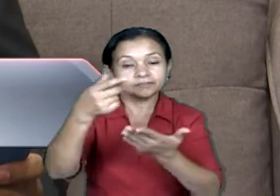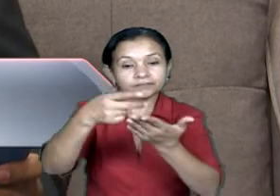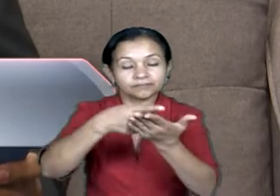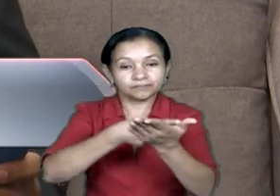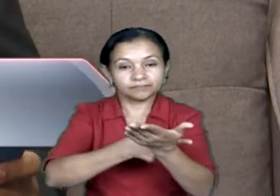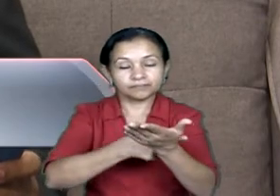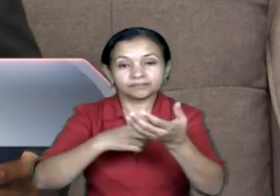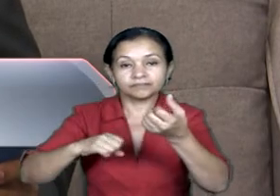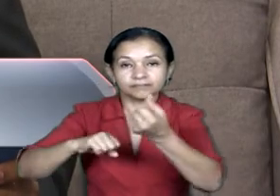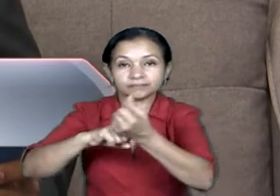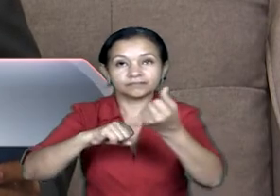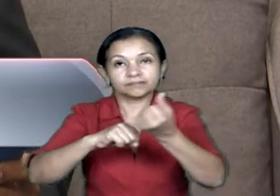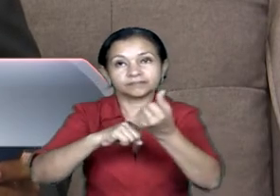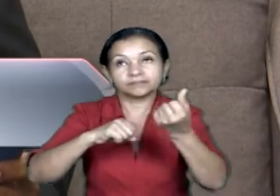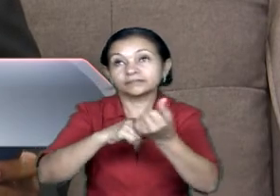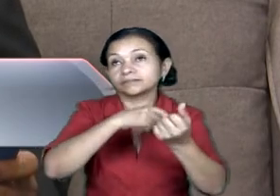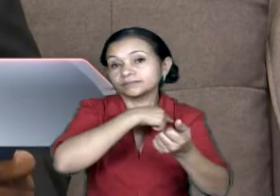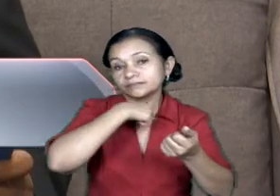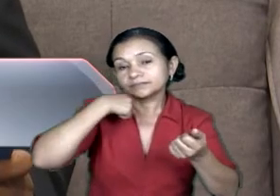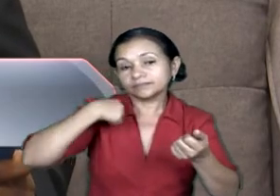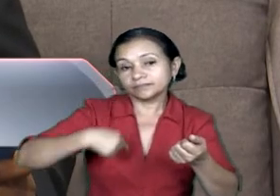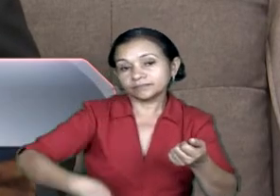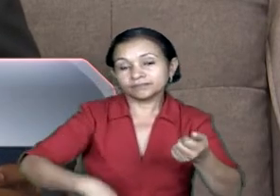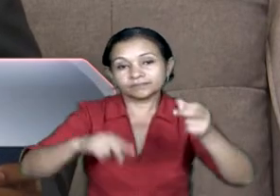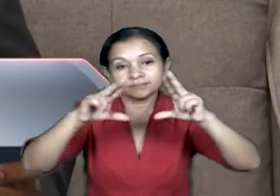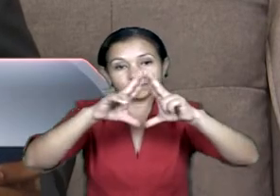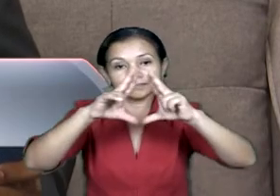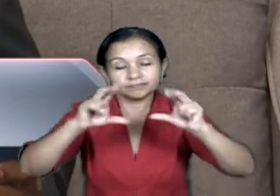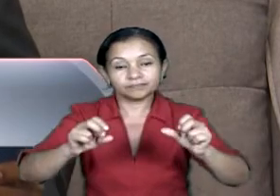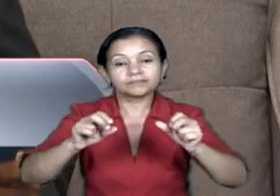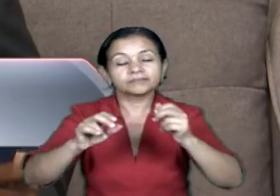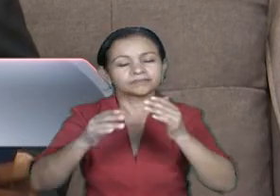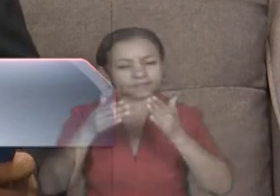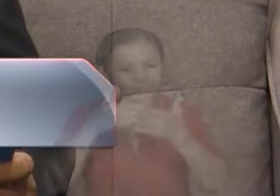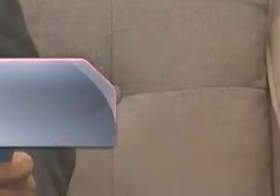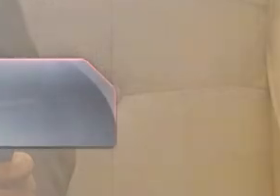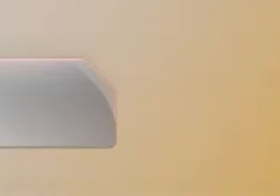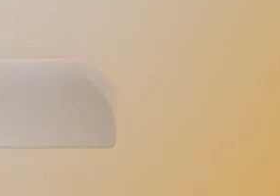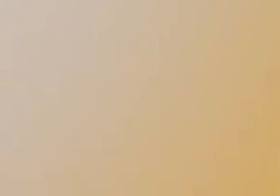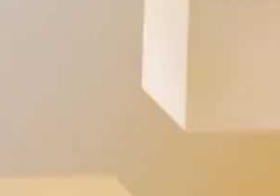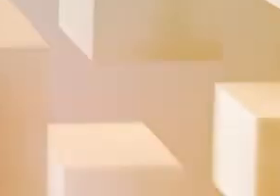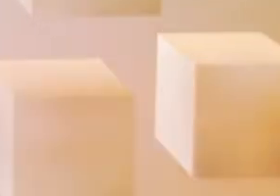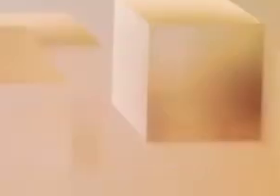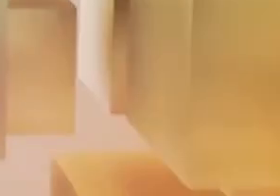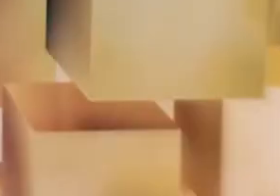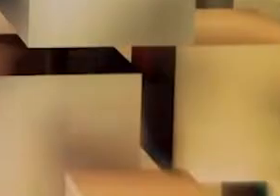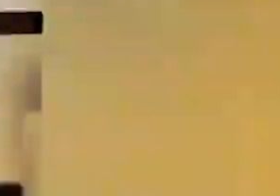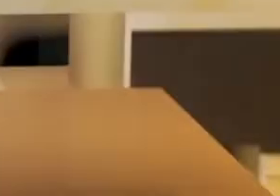que serán financiados por China-Taiwán en nuestro país. Ya volvemos.